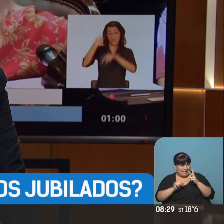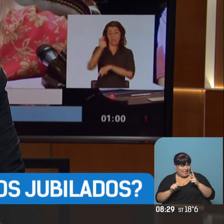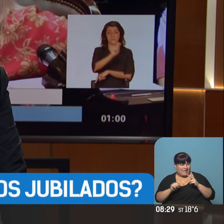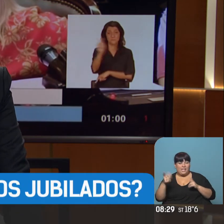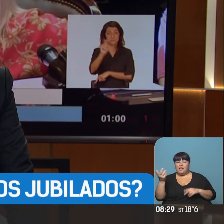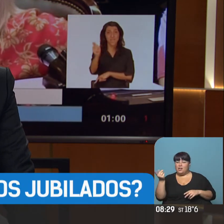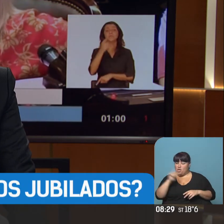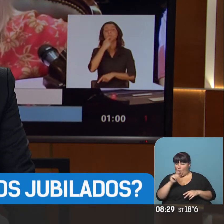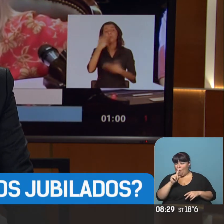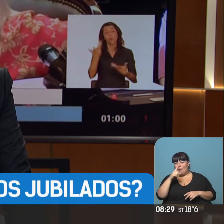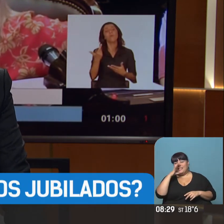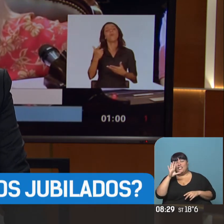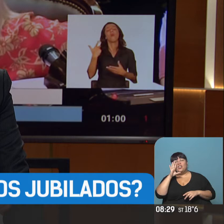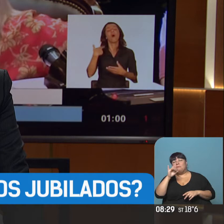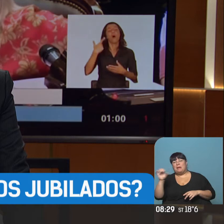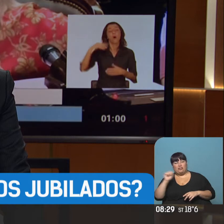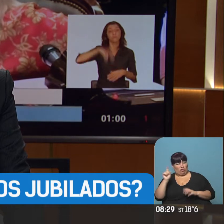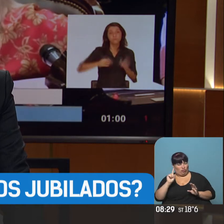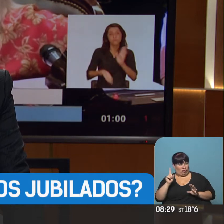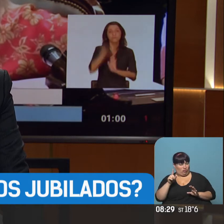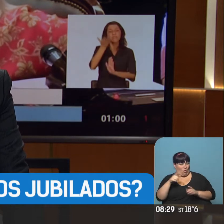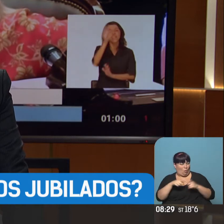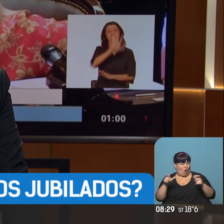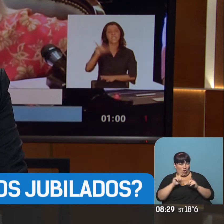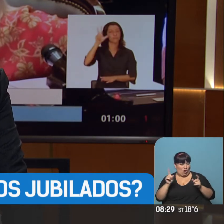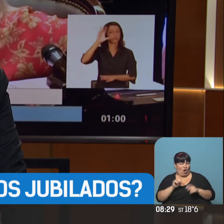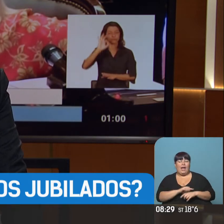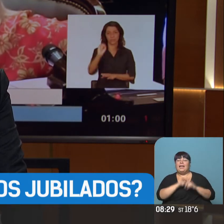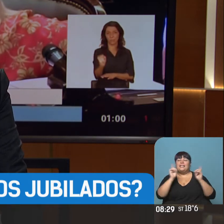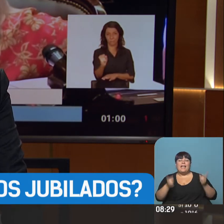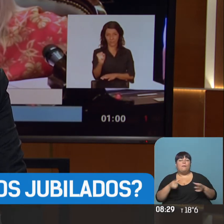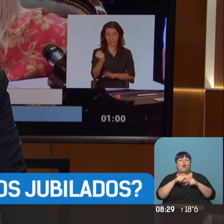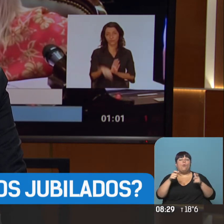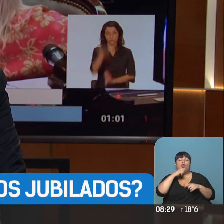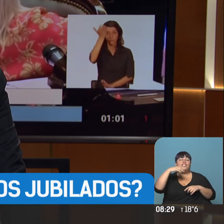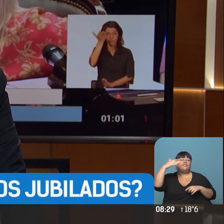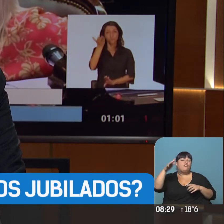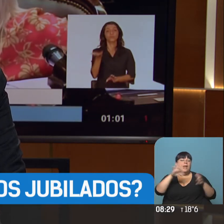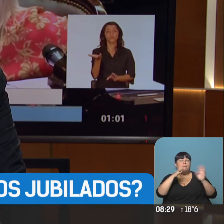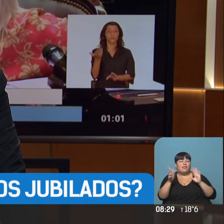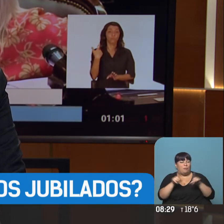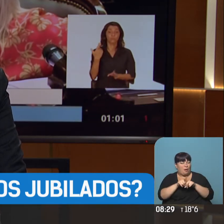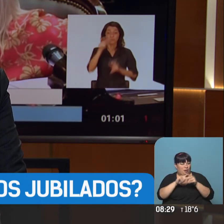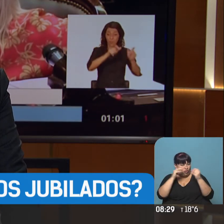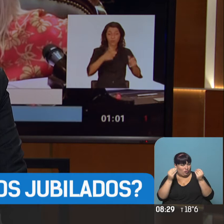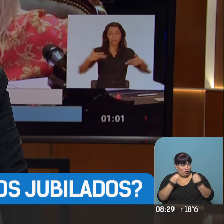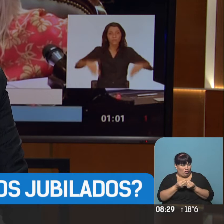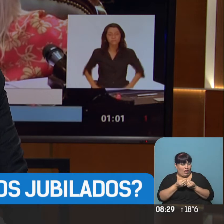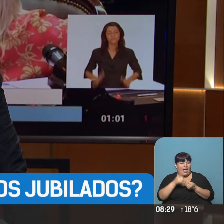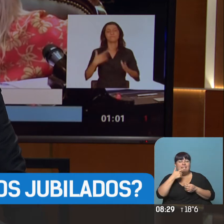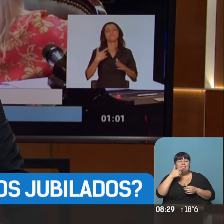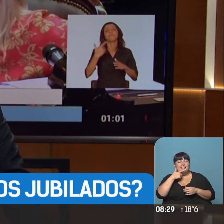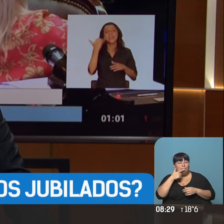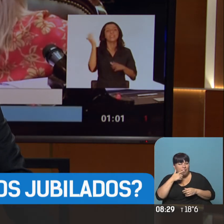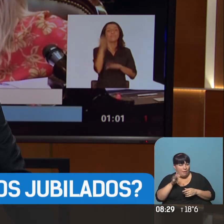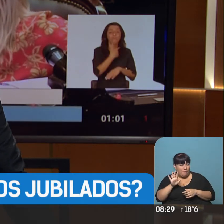no se recuperan con 700 y pico de pesos de bono, y tampoco hay bono para cuando suceda más o menos la misma cifra al mes de